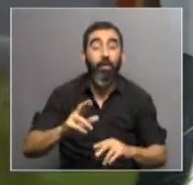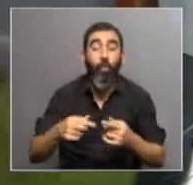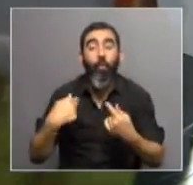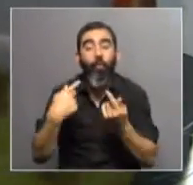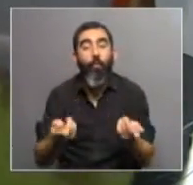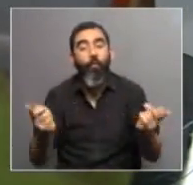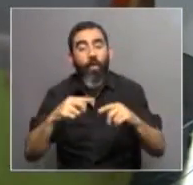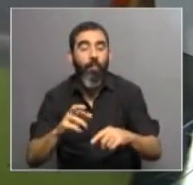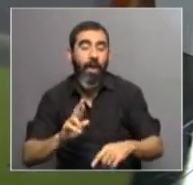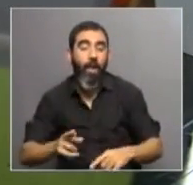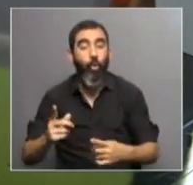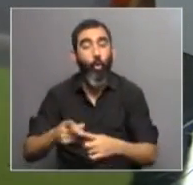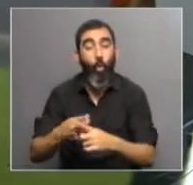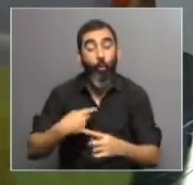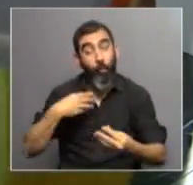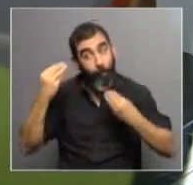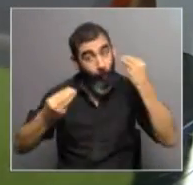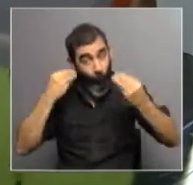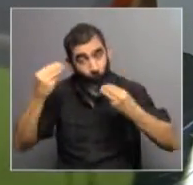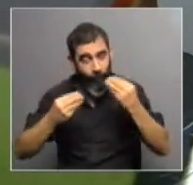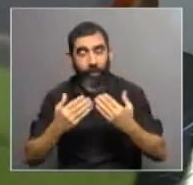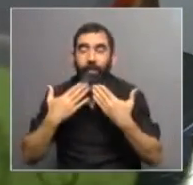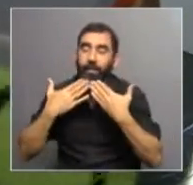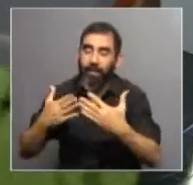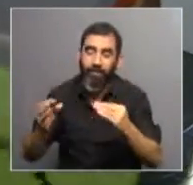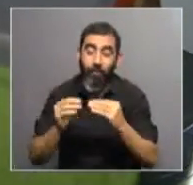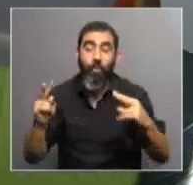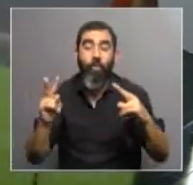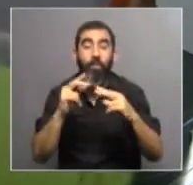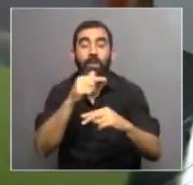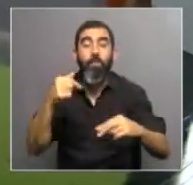ratona, Alexandra. Me quedé muy preocupado con eso. Muchas gracias. Hasta la semana que viene. Hasta la semana que viene.